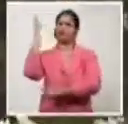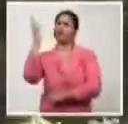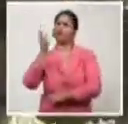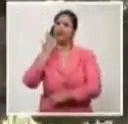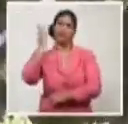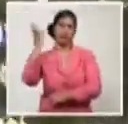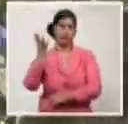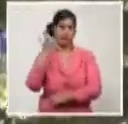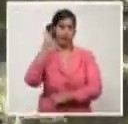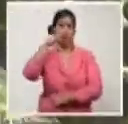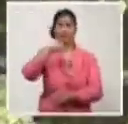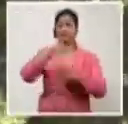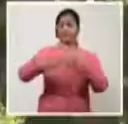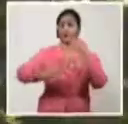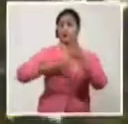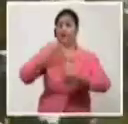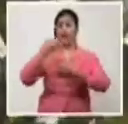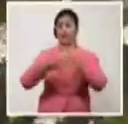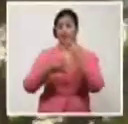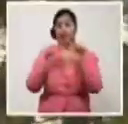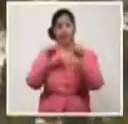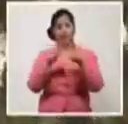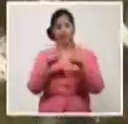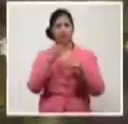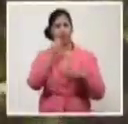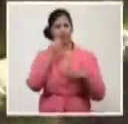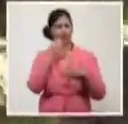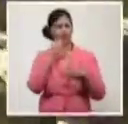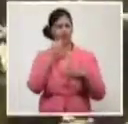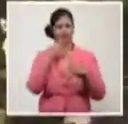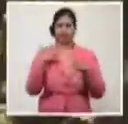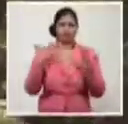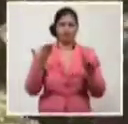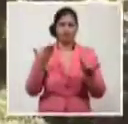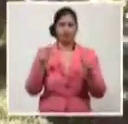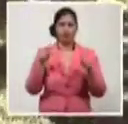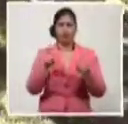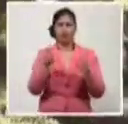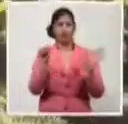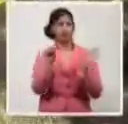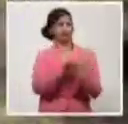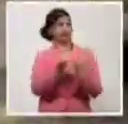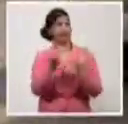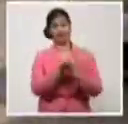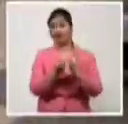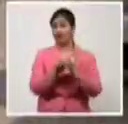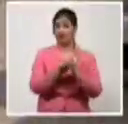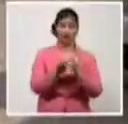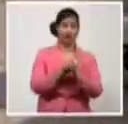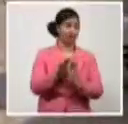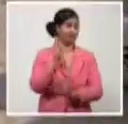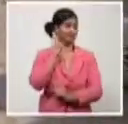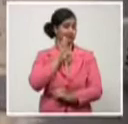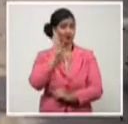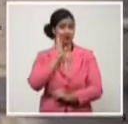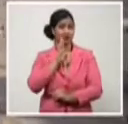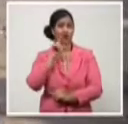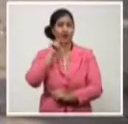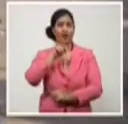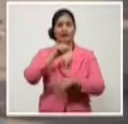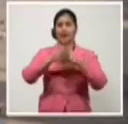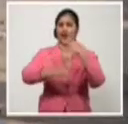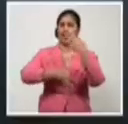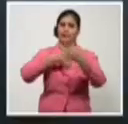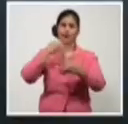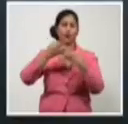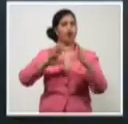Audrey Azoulay, que esa capacidad está llegando al punto de saturación. La ejecutiva de ONU convocó a trabajar